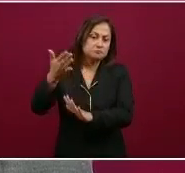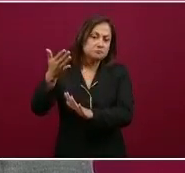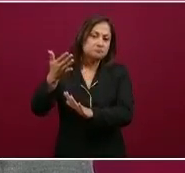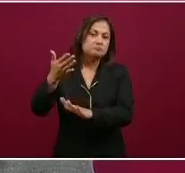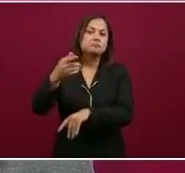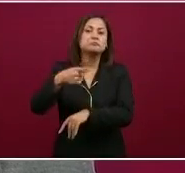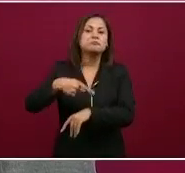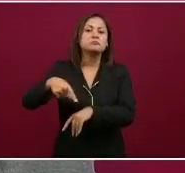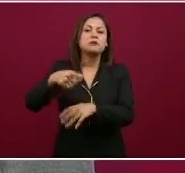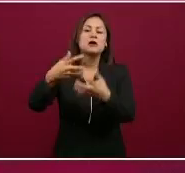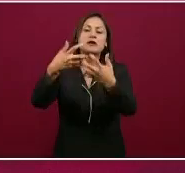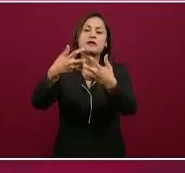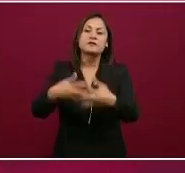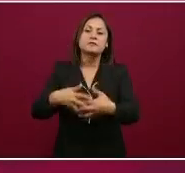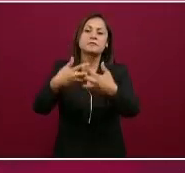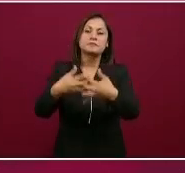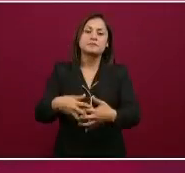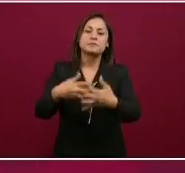de la refinería